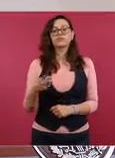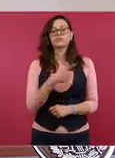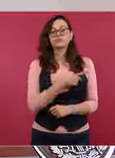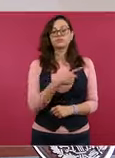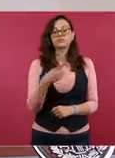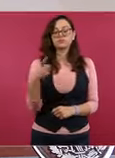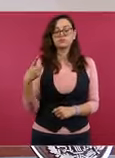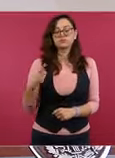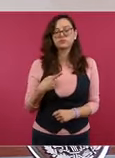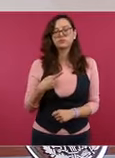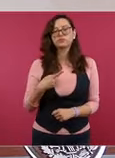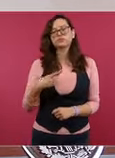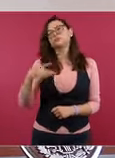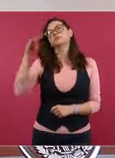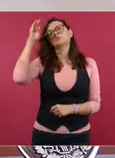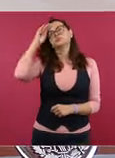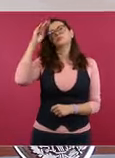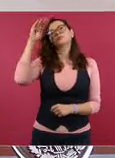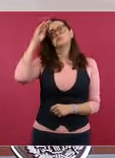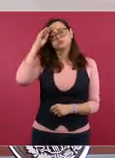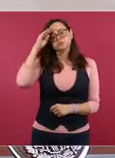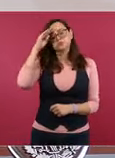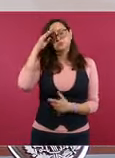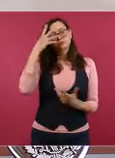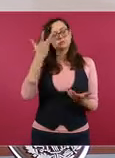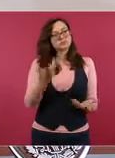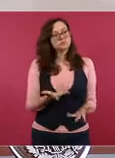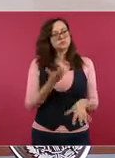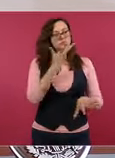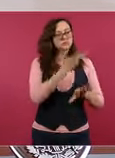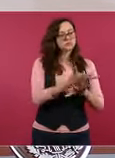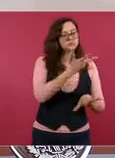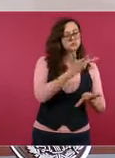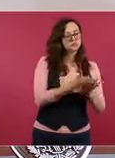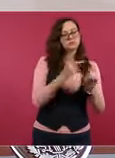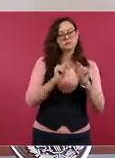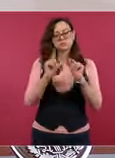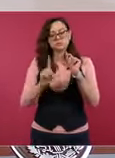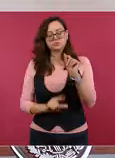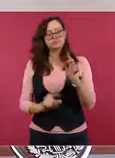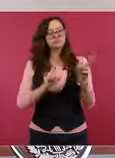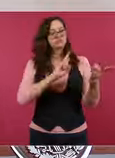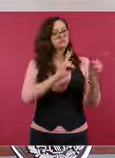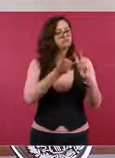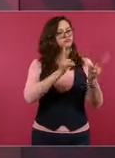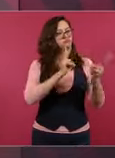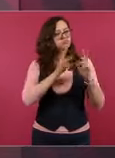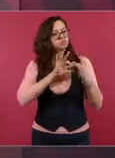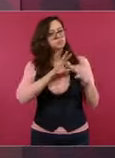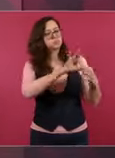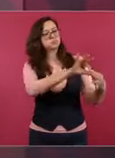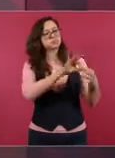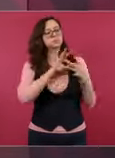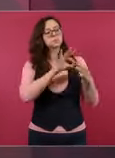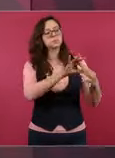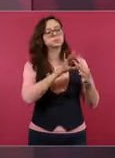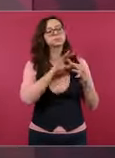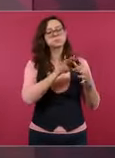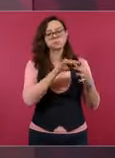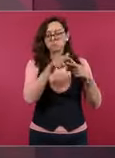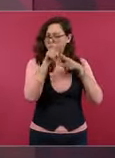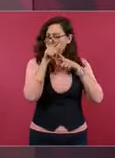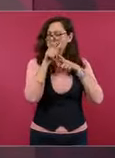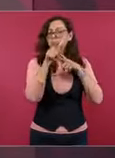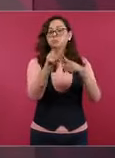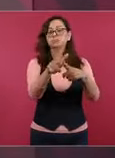aplicando una política de buena vecindad y de respeto a nuestras